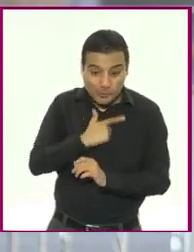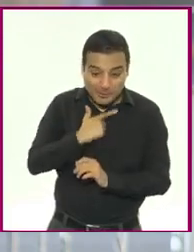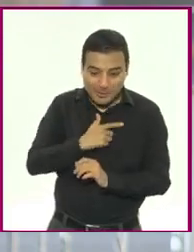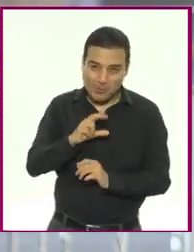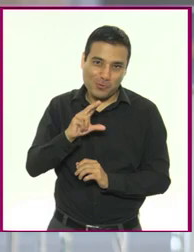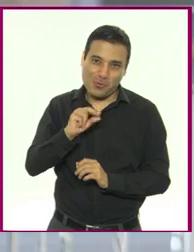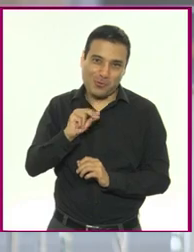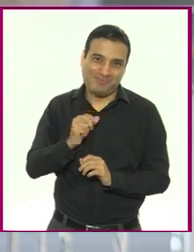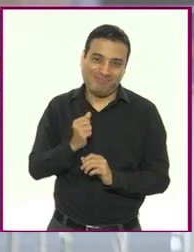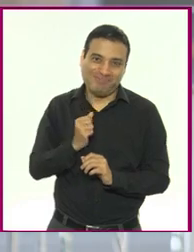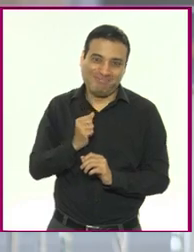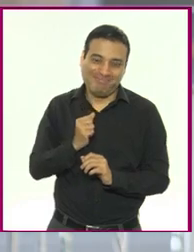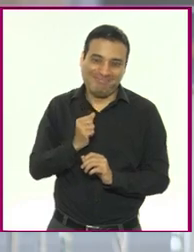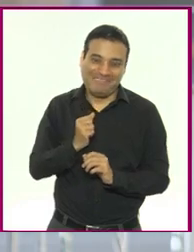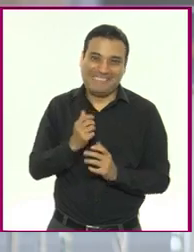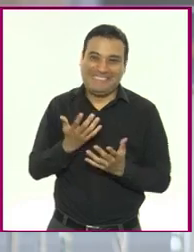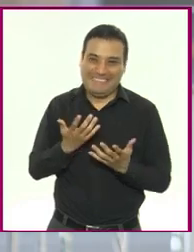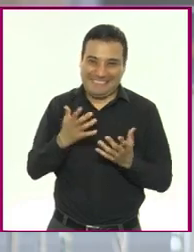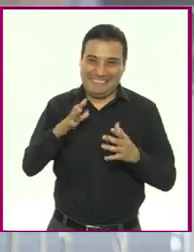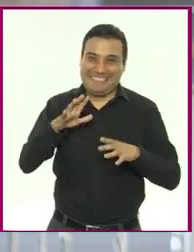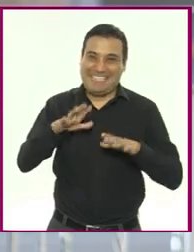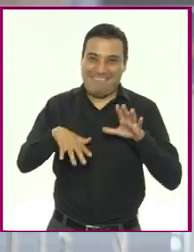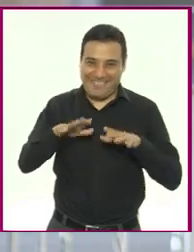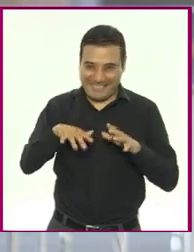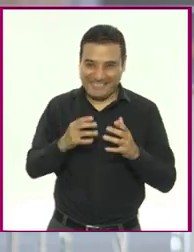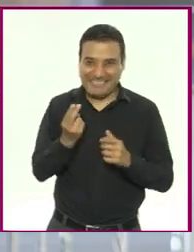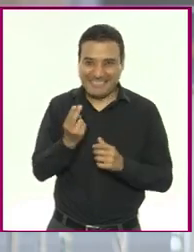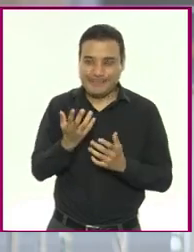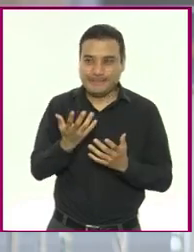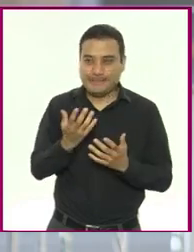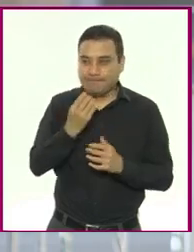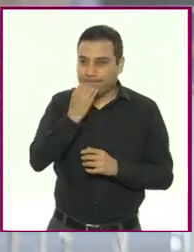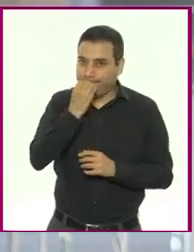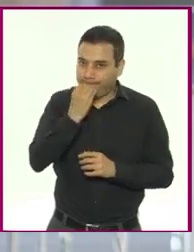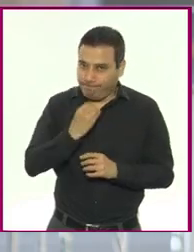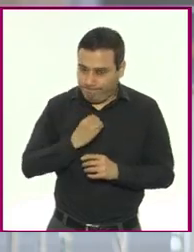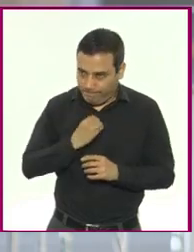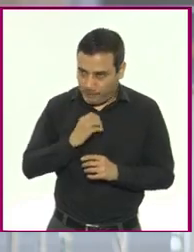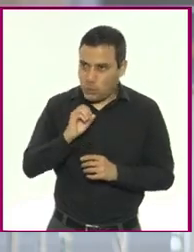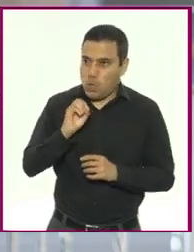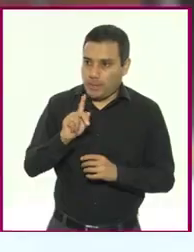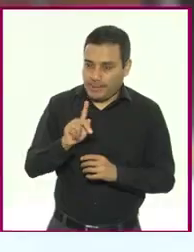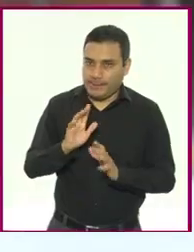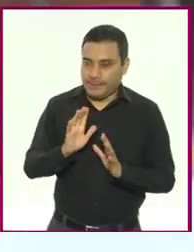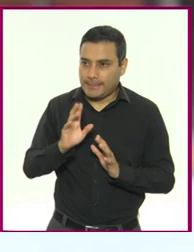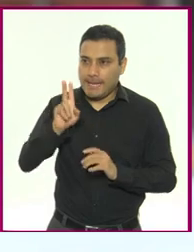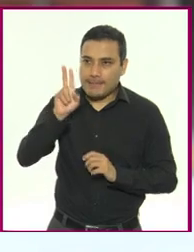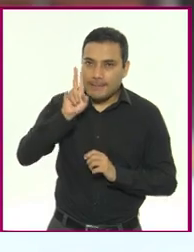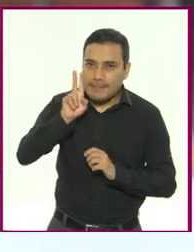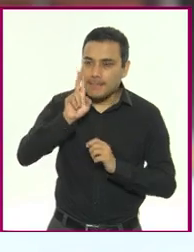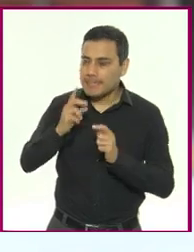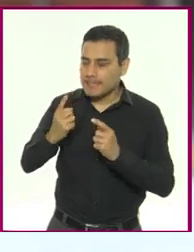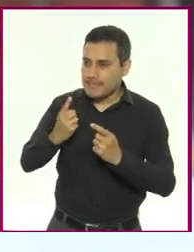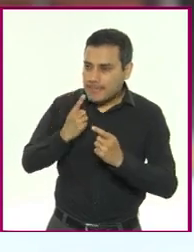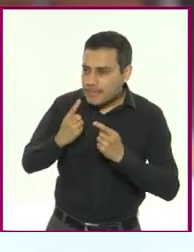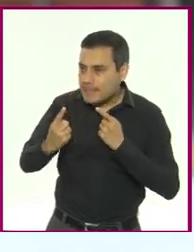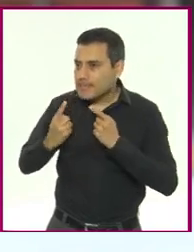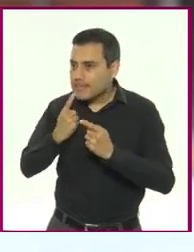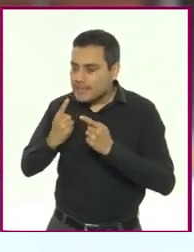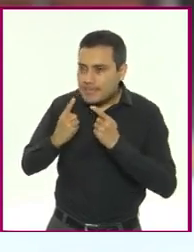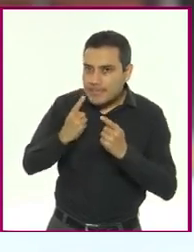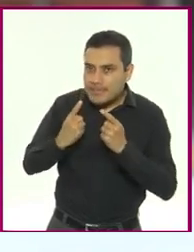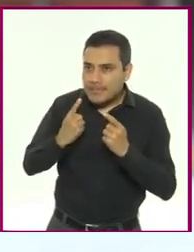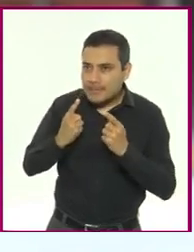repente esa parte de llegar a un acuerdo de decir Okay voy a ceder Yo también y pues vamos a hacer